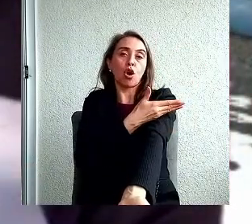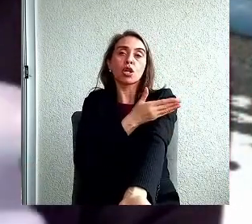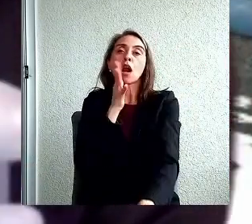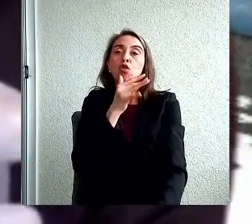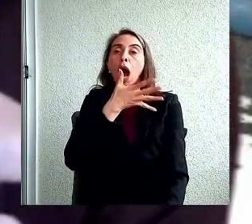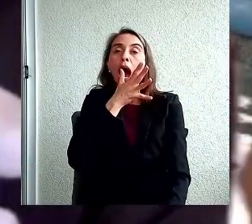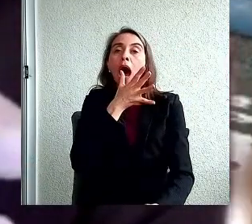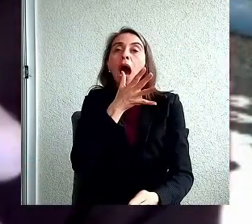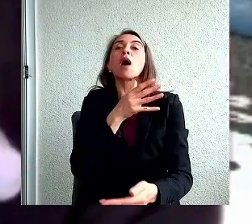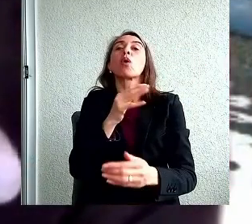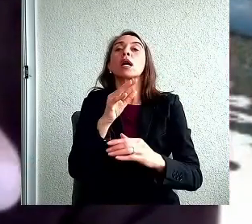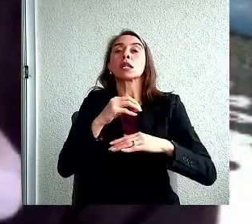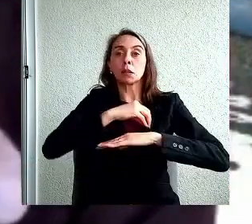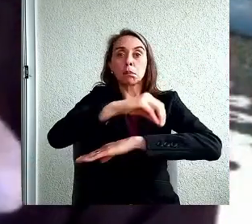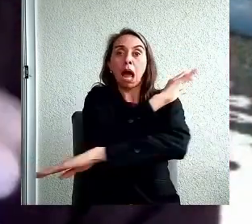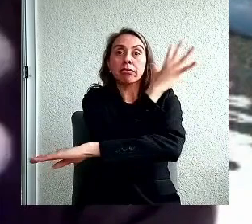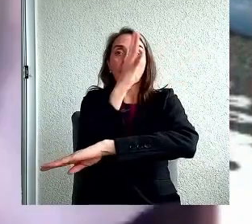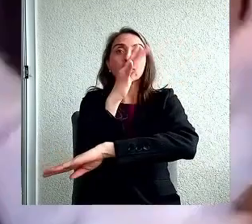ver es